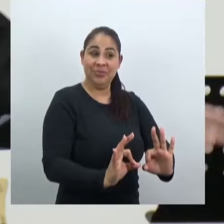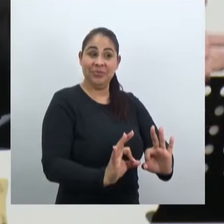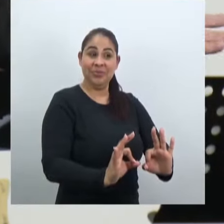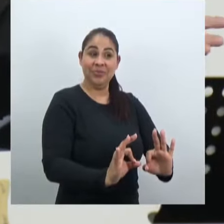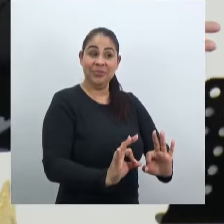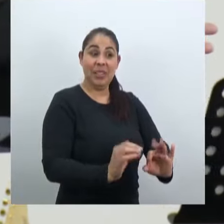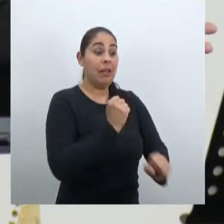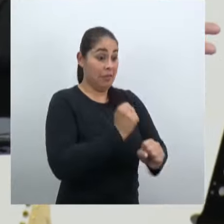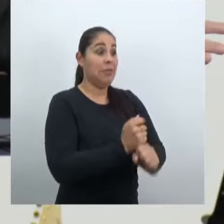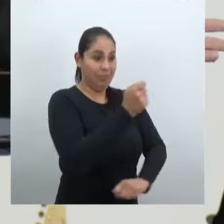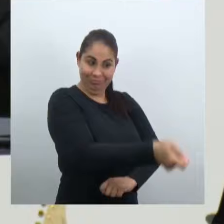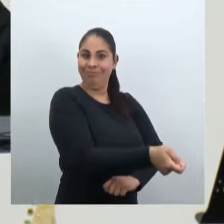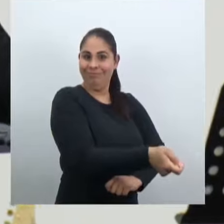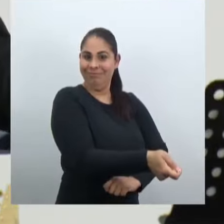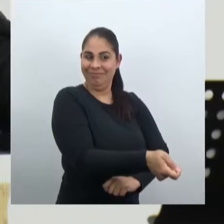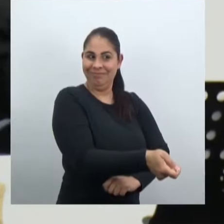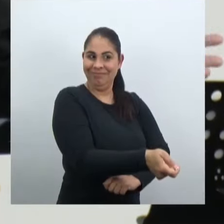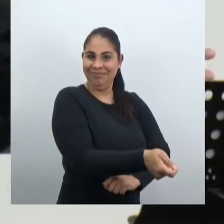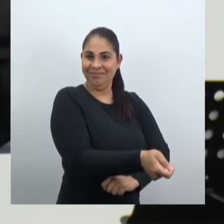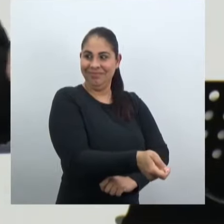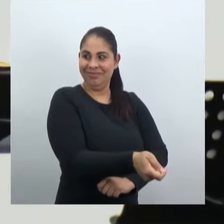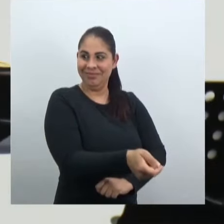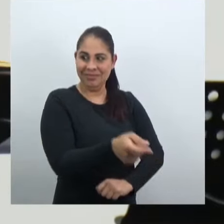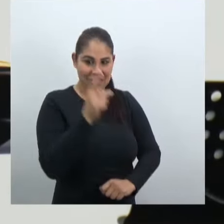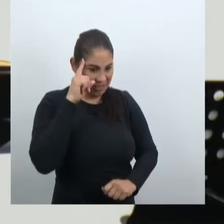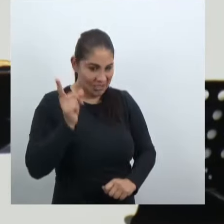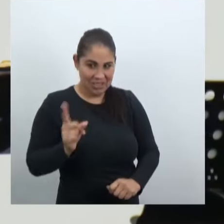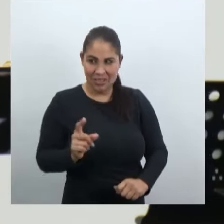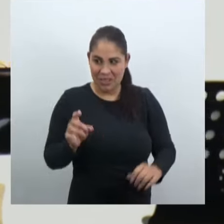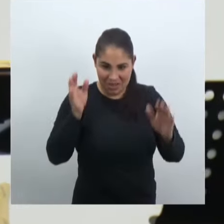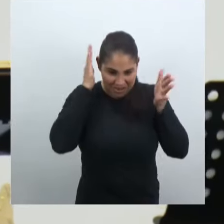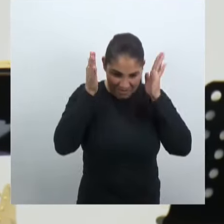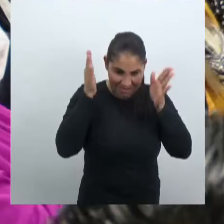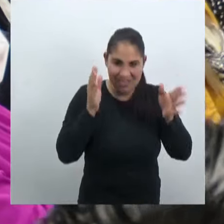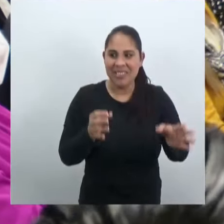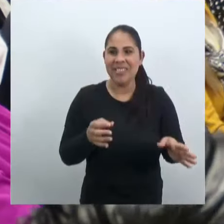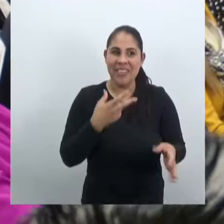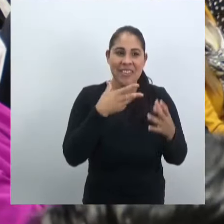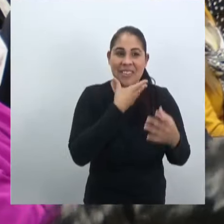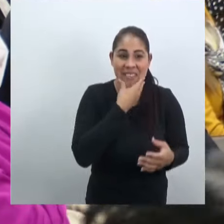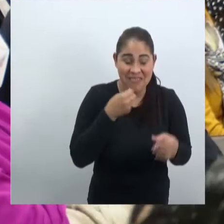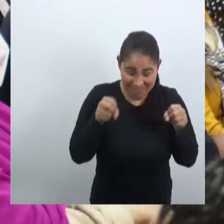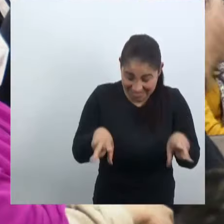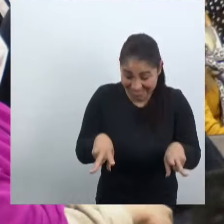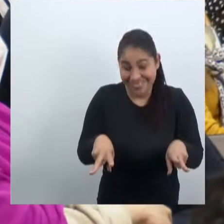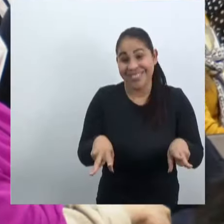Y le dieron el trabajo. Ahora, no sé si por burro, por sinvergüenza o no sé por qué, pero se lo